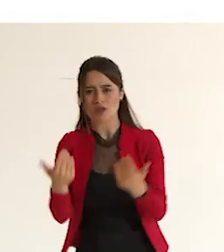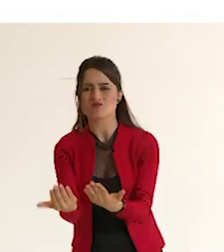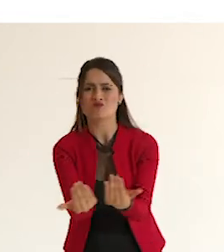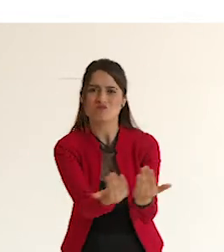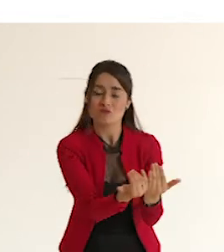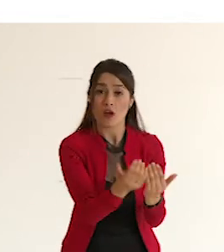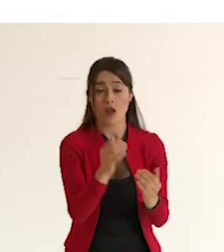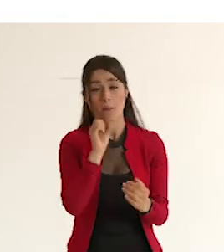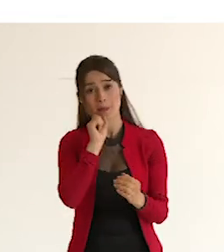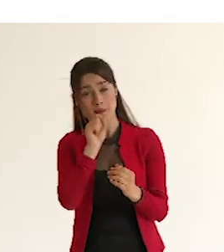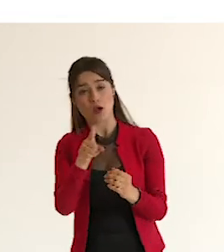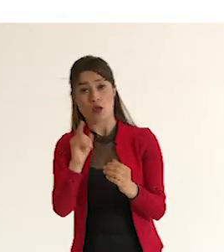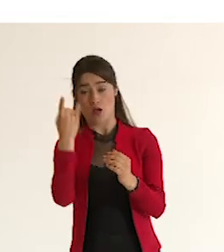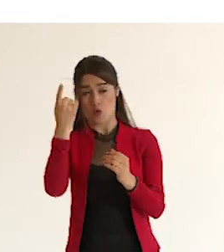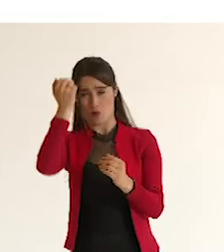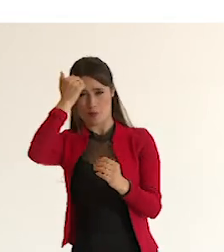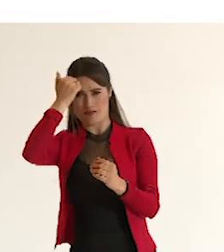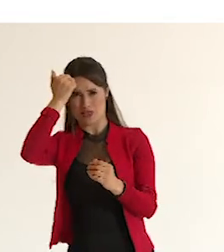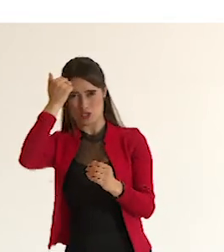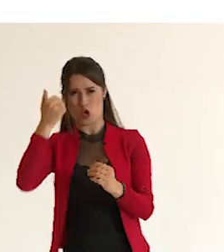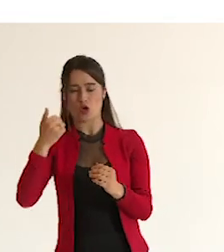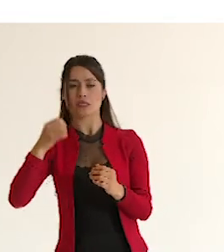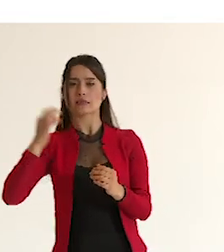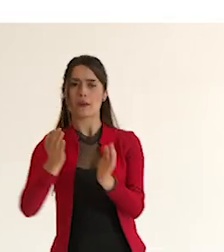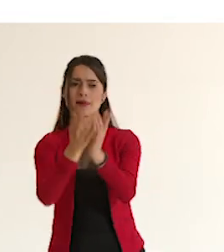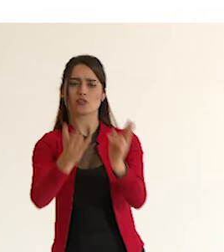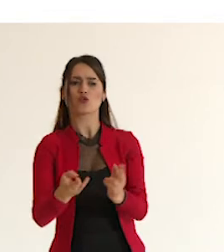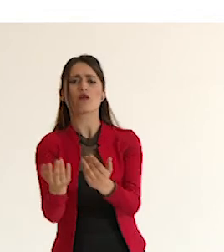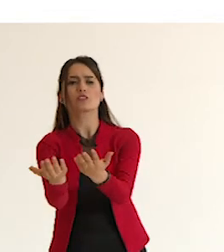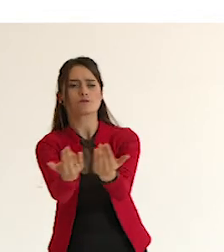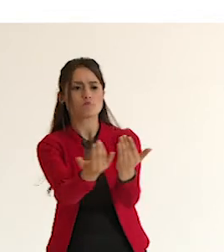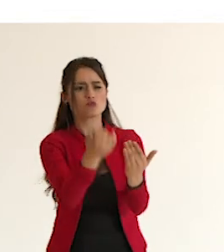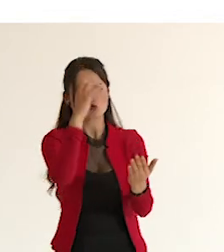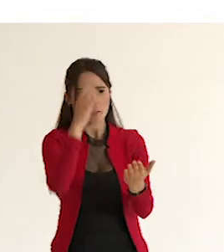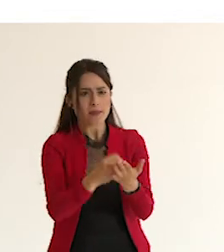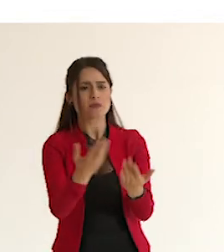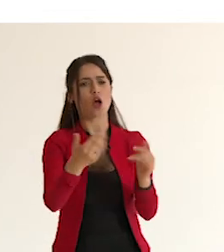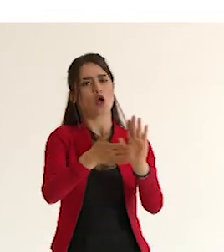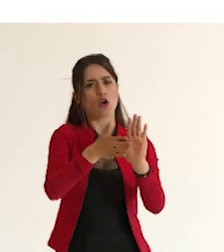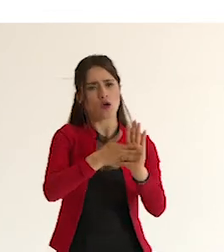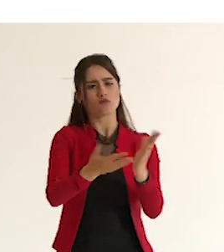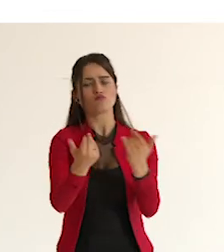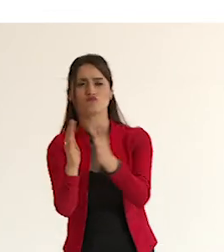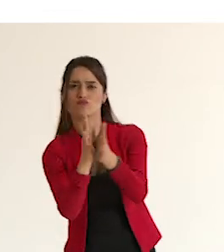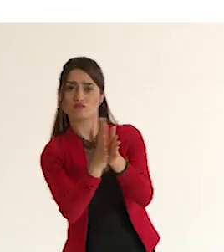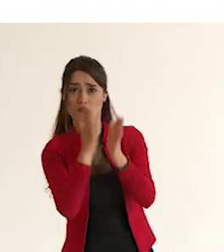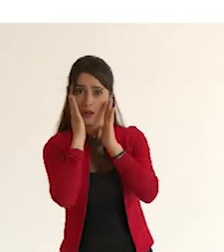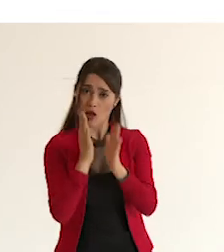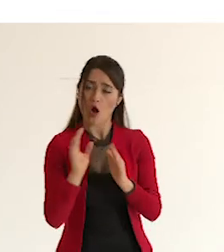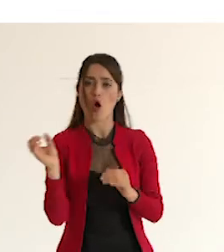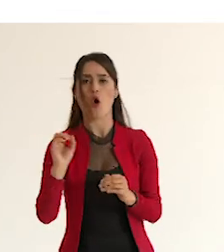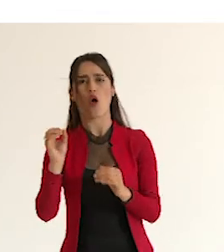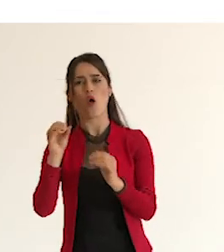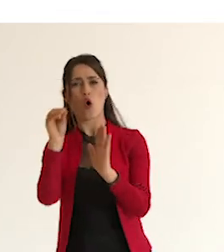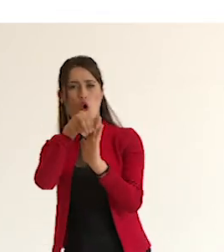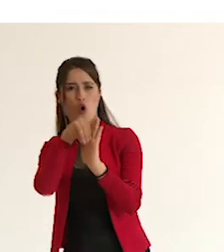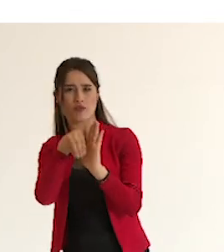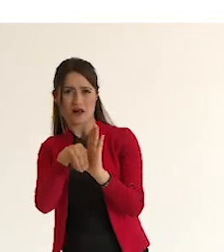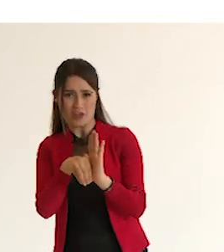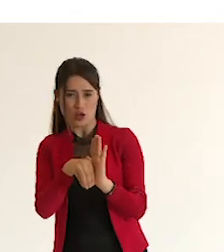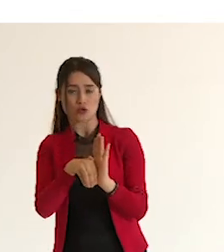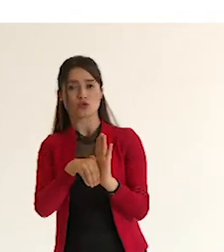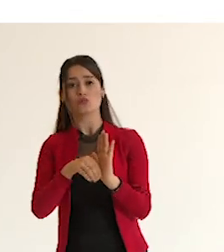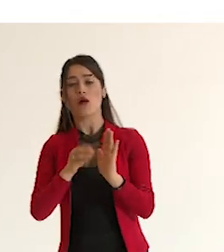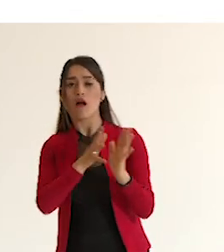incluye a los estudiantes en el desarrollo del curso permitiéndoles participar y argumentar si los contenidos del curso tienen aplicación en la vida cotidiana